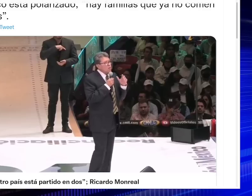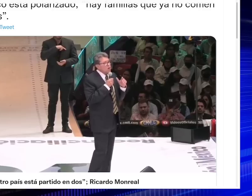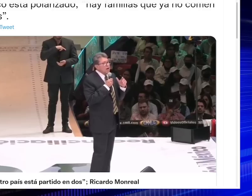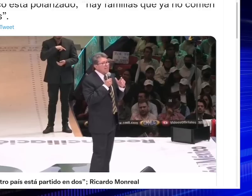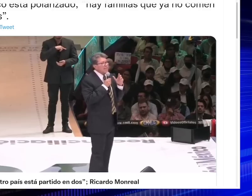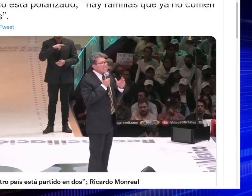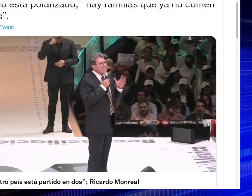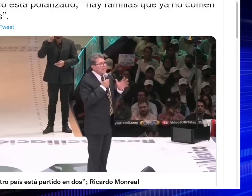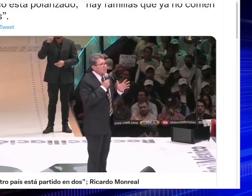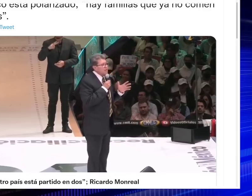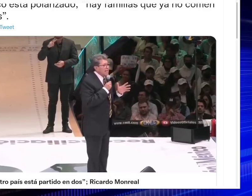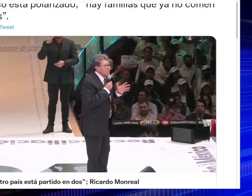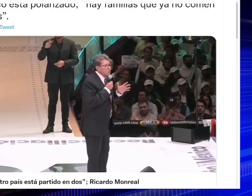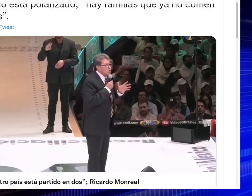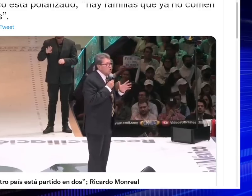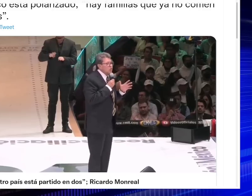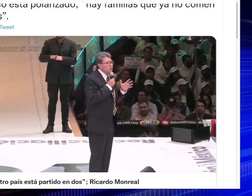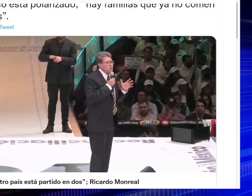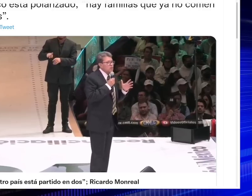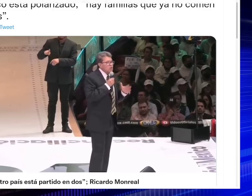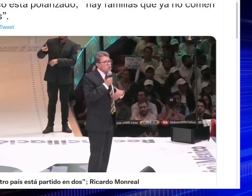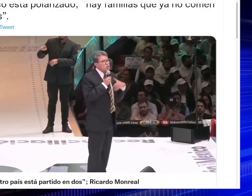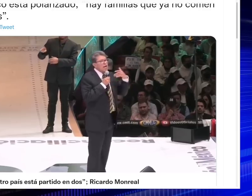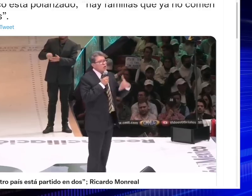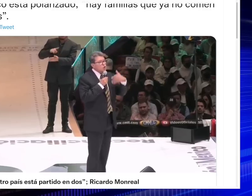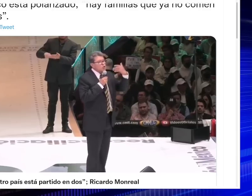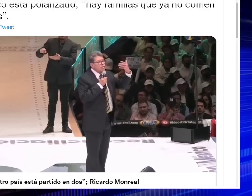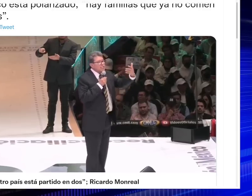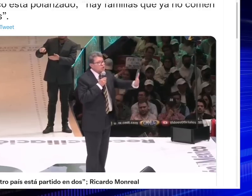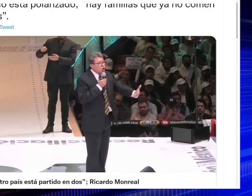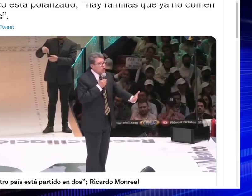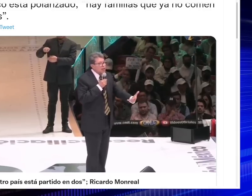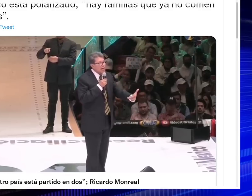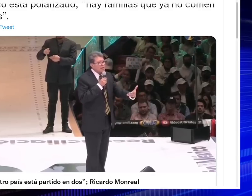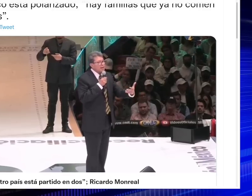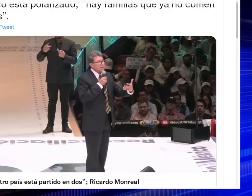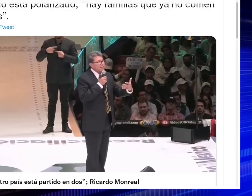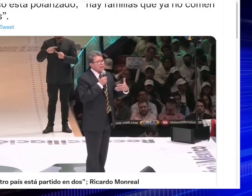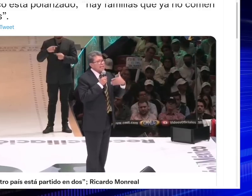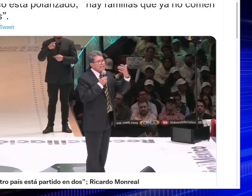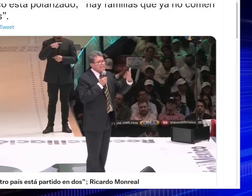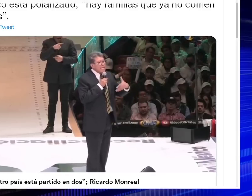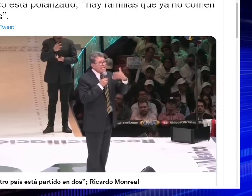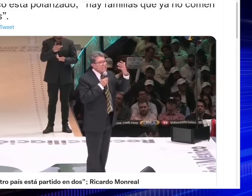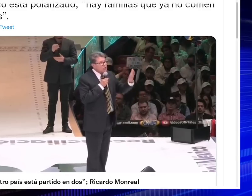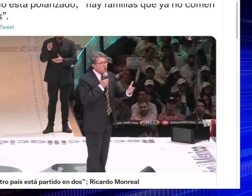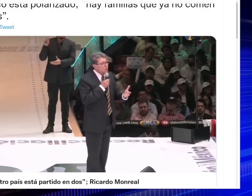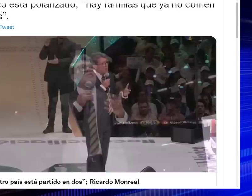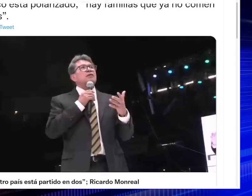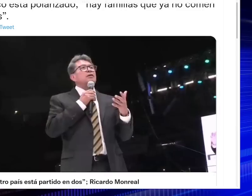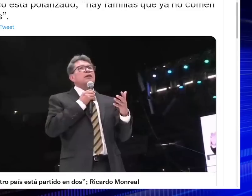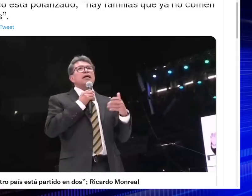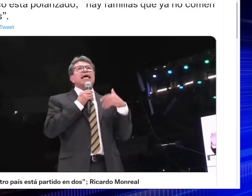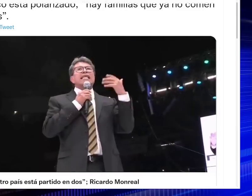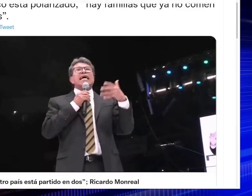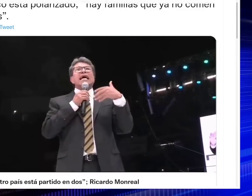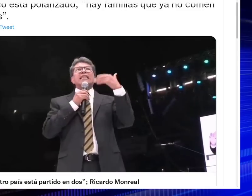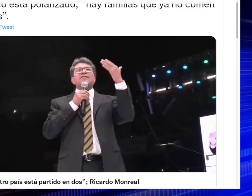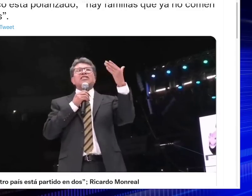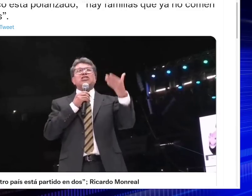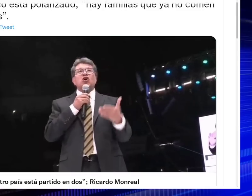como la descalificación y una lucha sorda para tener razón